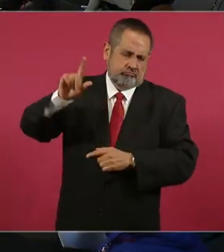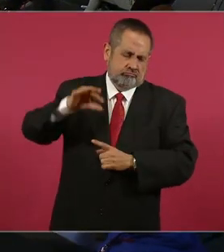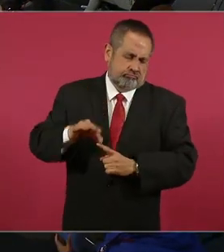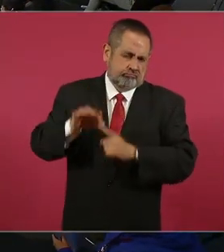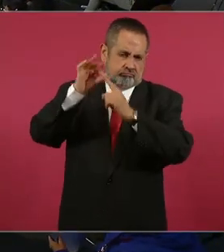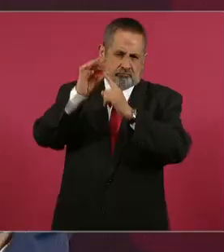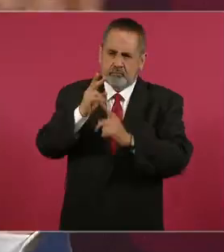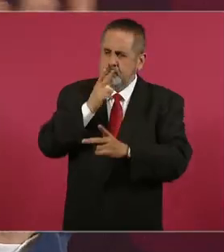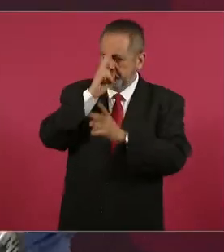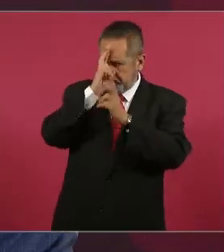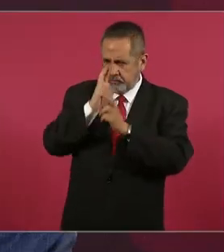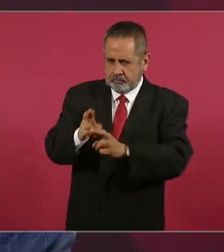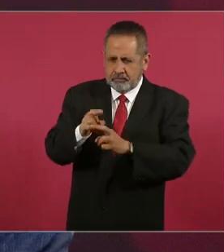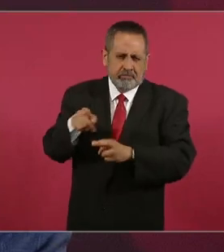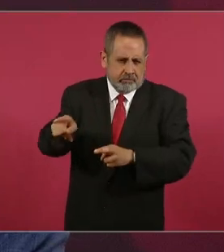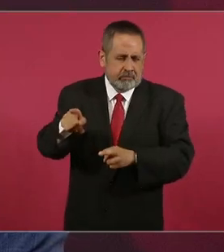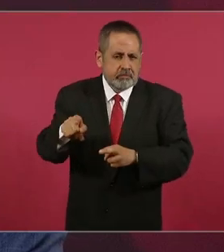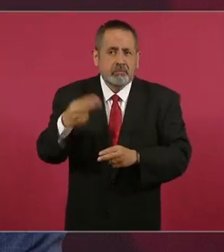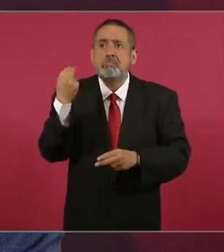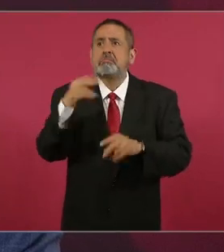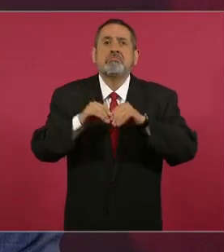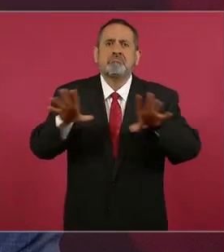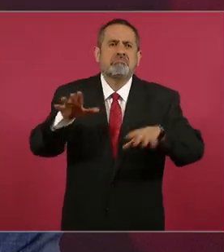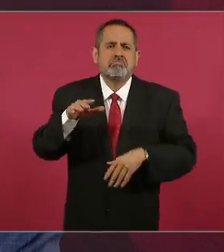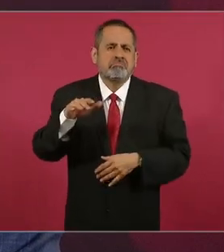De esos héroes anónimos.